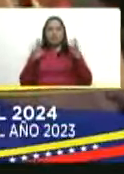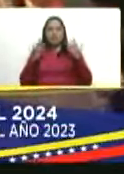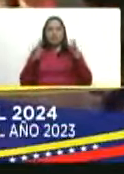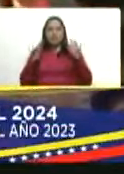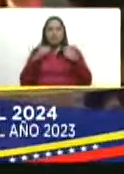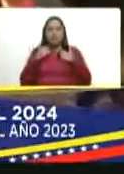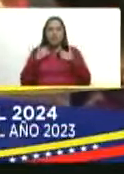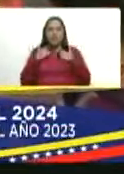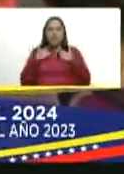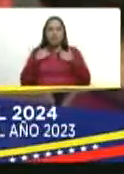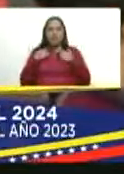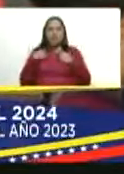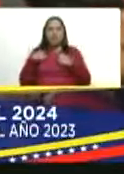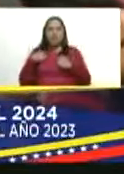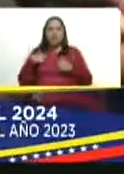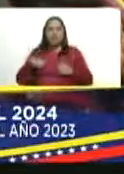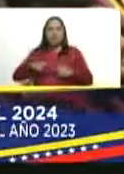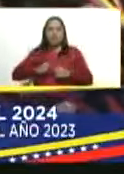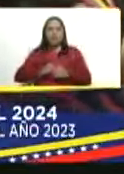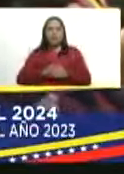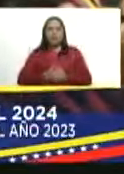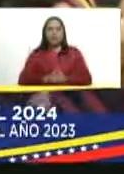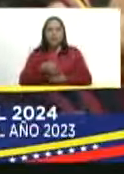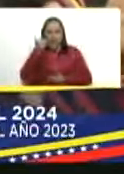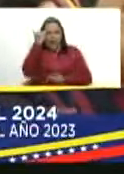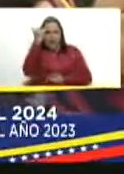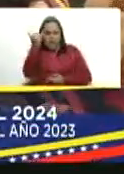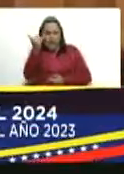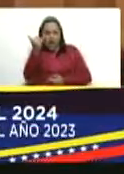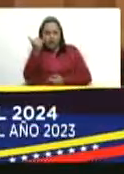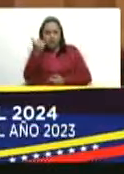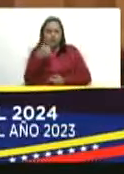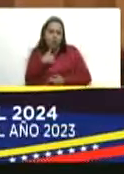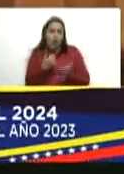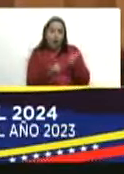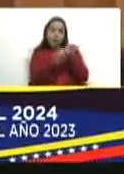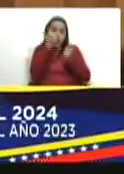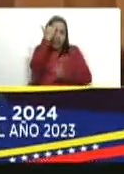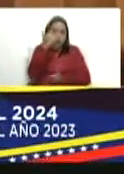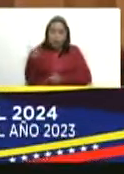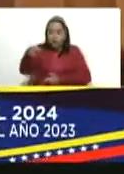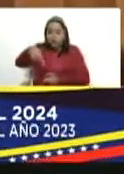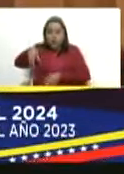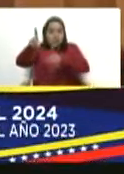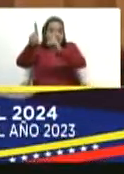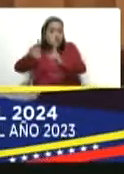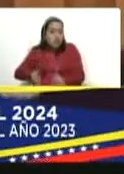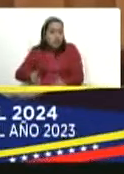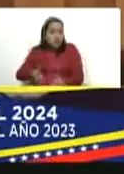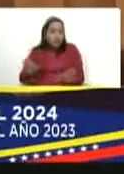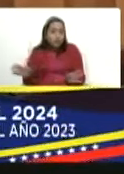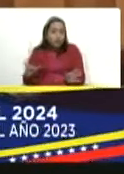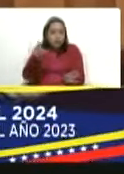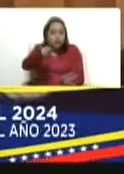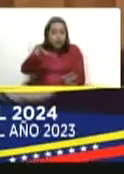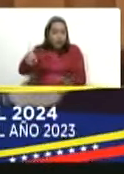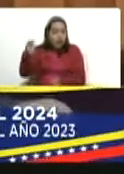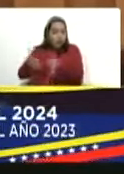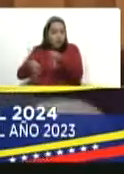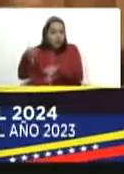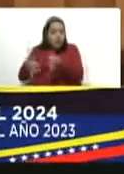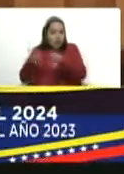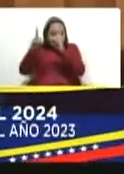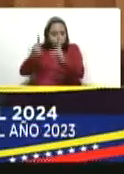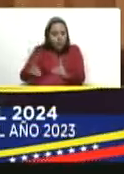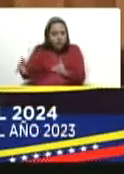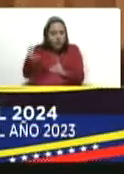Hay una idea, yo me sumo a la idea, pero la dejo en manos de quienes administran justicia o